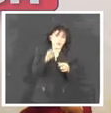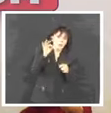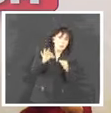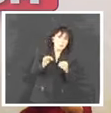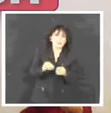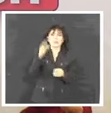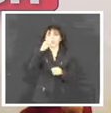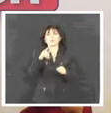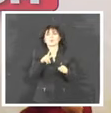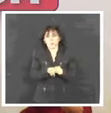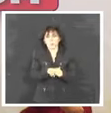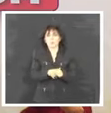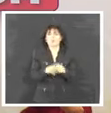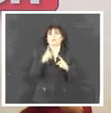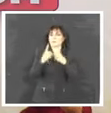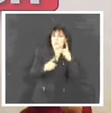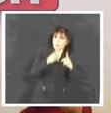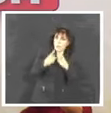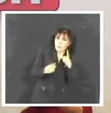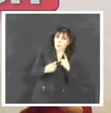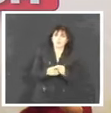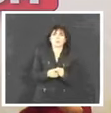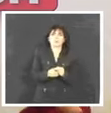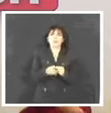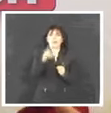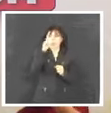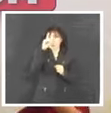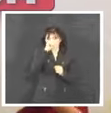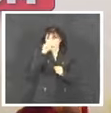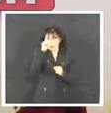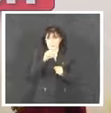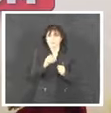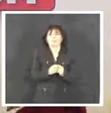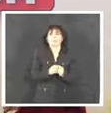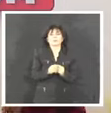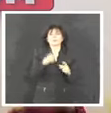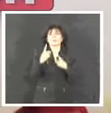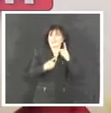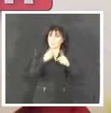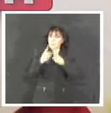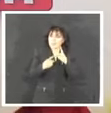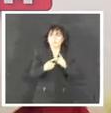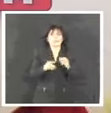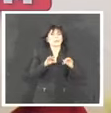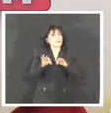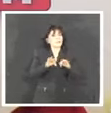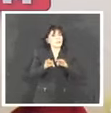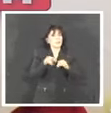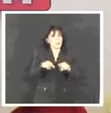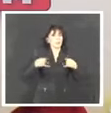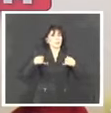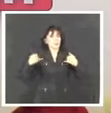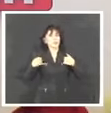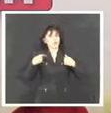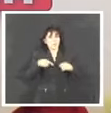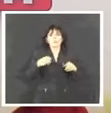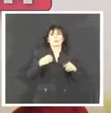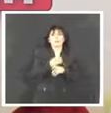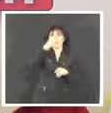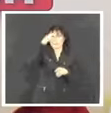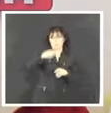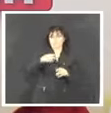deporte, con tutores, escuela, empleo a las y a los jóvenes del Estado de México. Y